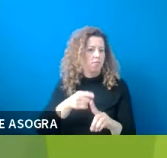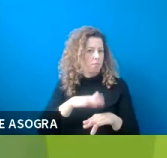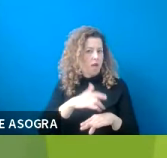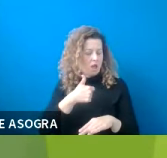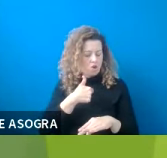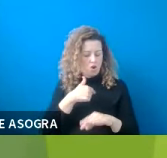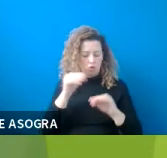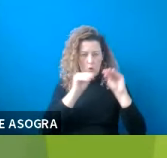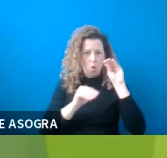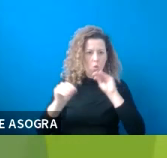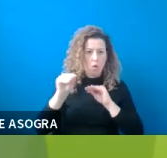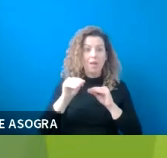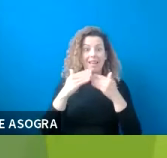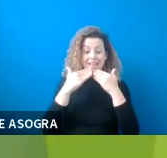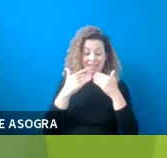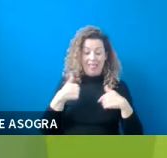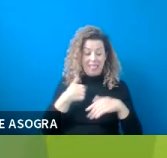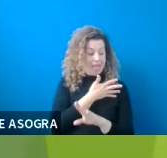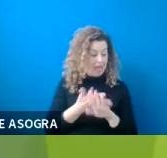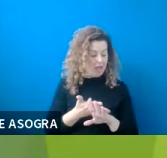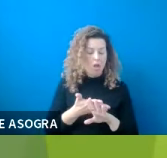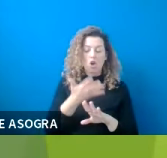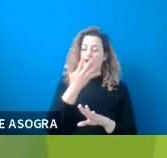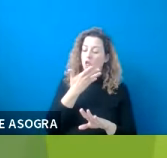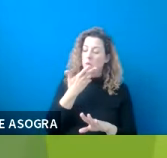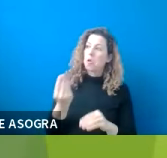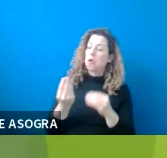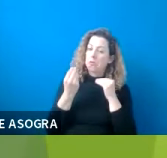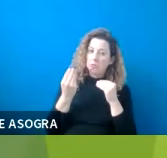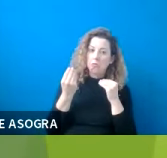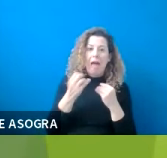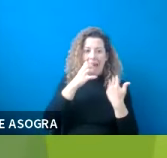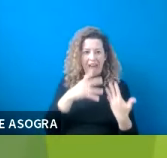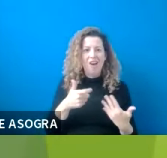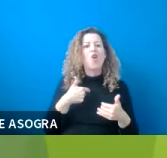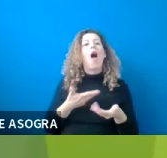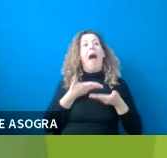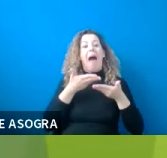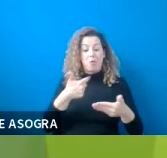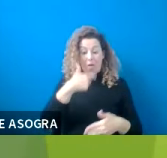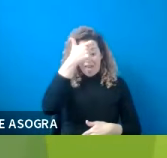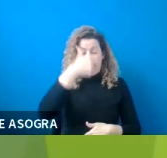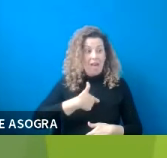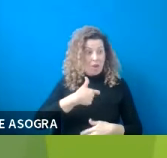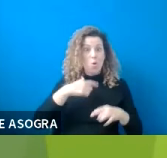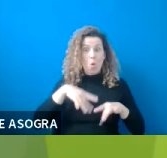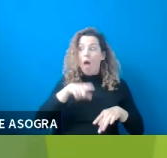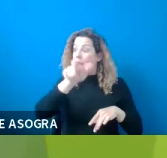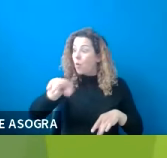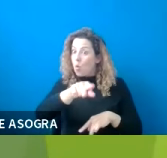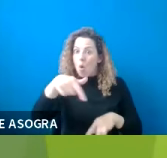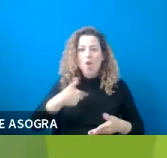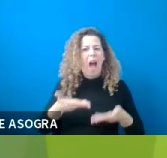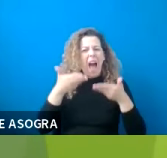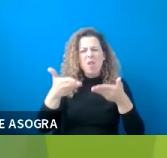Y gracias al conocimiento adquirido y a la formación que he recibido, estoy ahora ayudando a gente como yo para evitar que pasen por lo